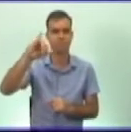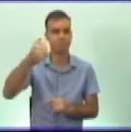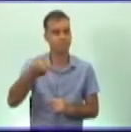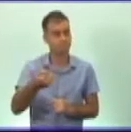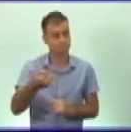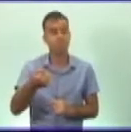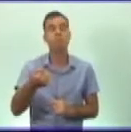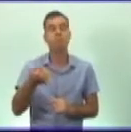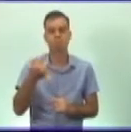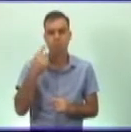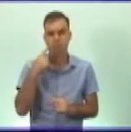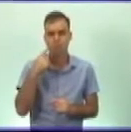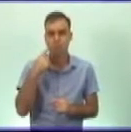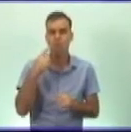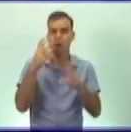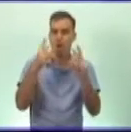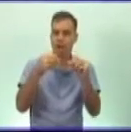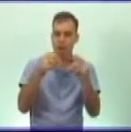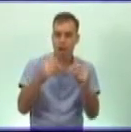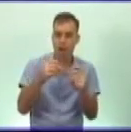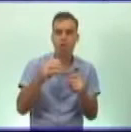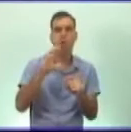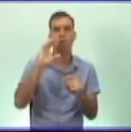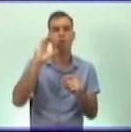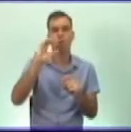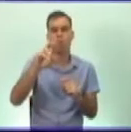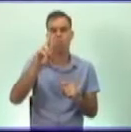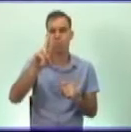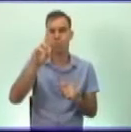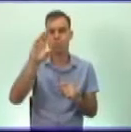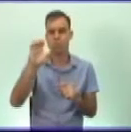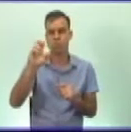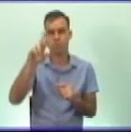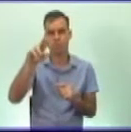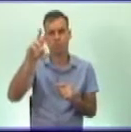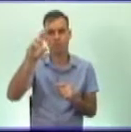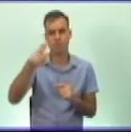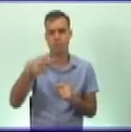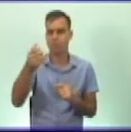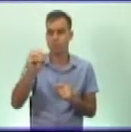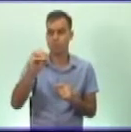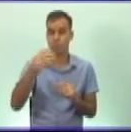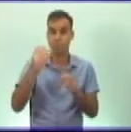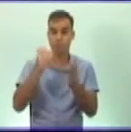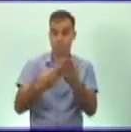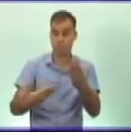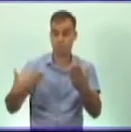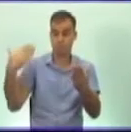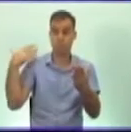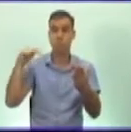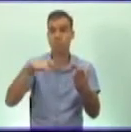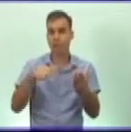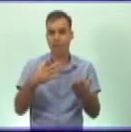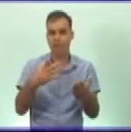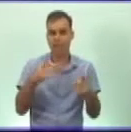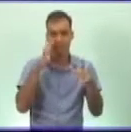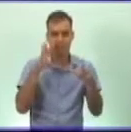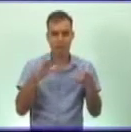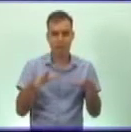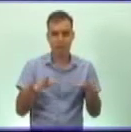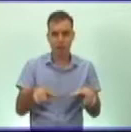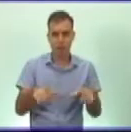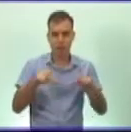al cálculo de cuerpo. En la clase pasada trabajamos prismas y pirámides. Hoy vamos a ver otros cuerpos. Vamos a ver